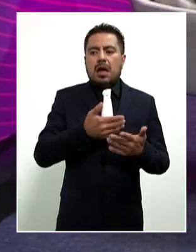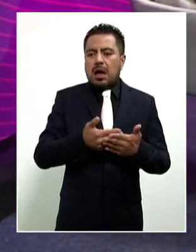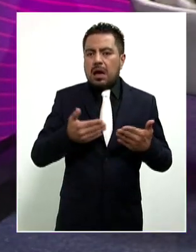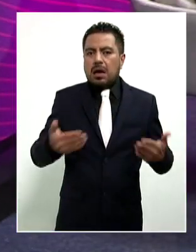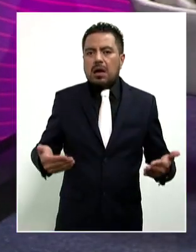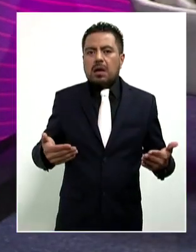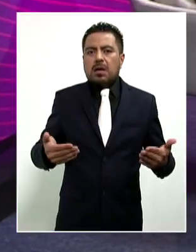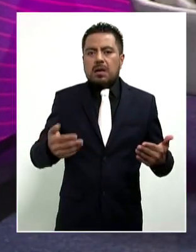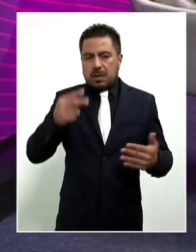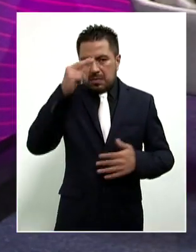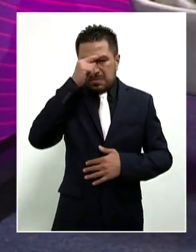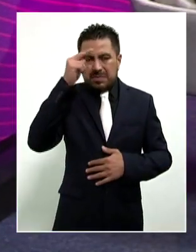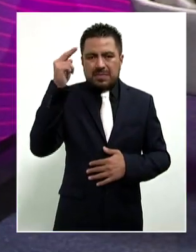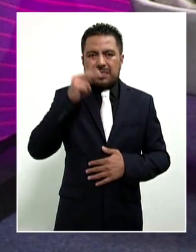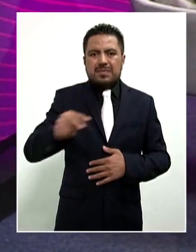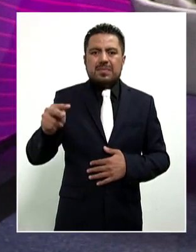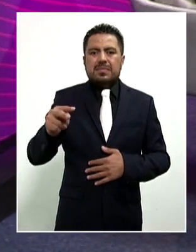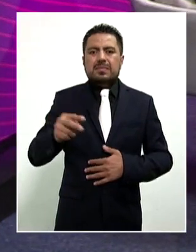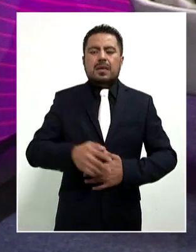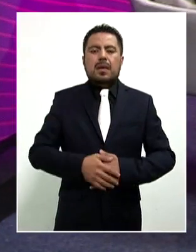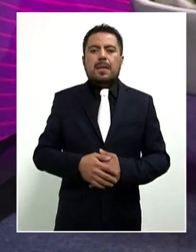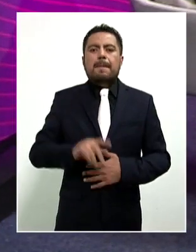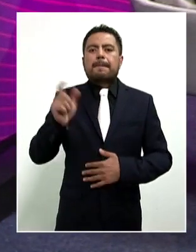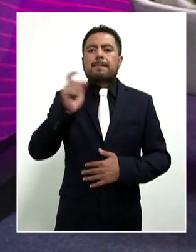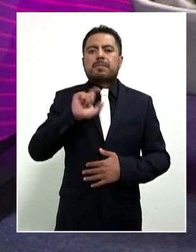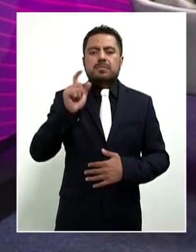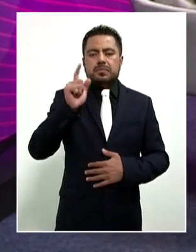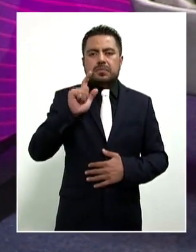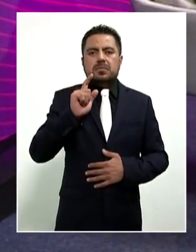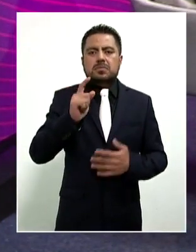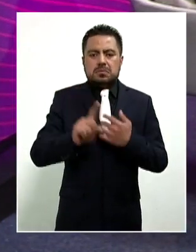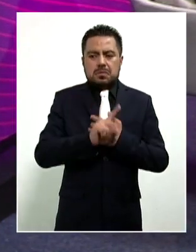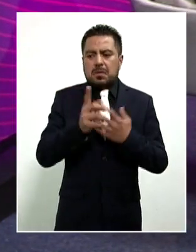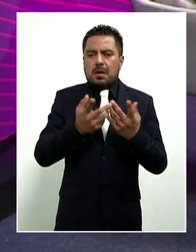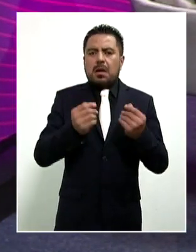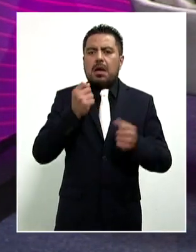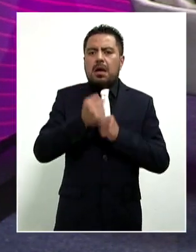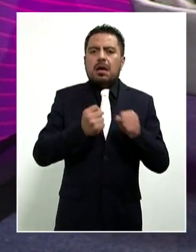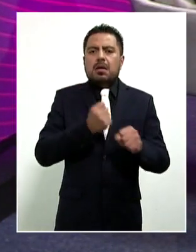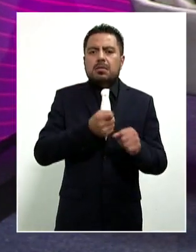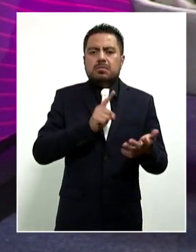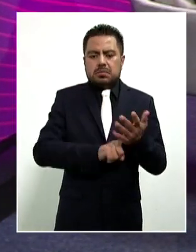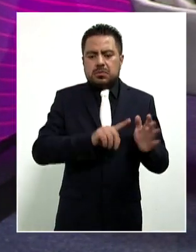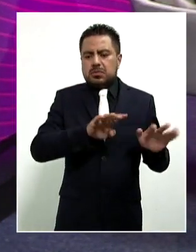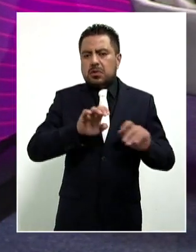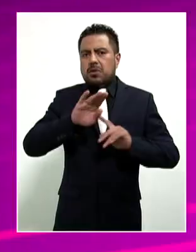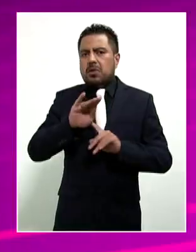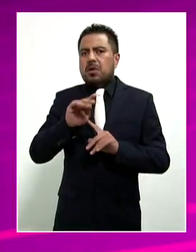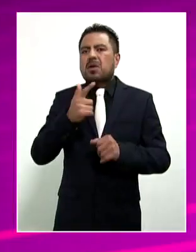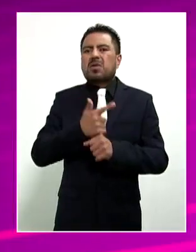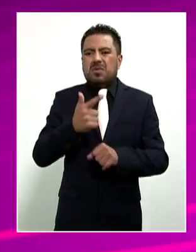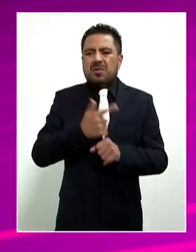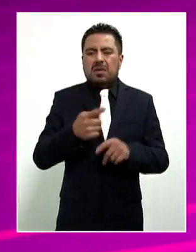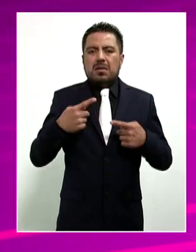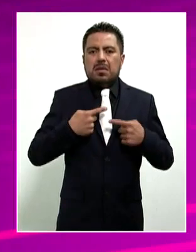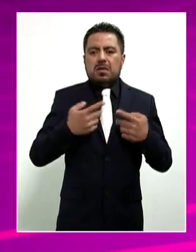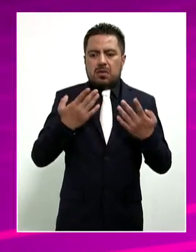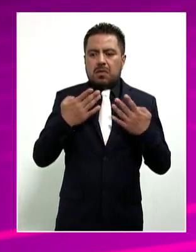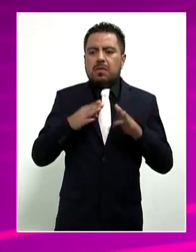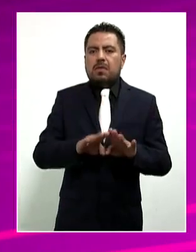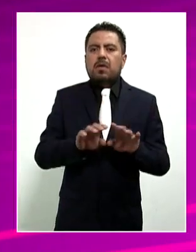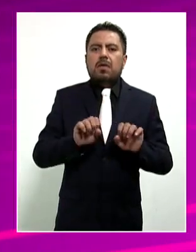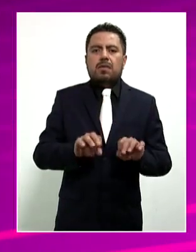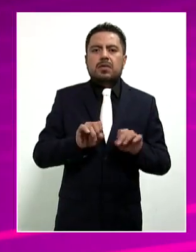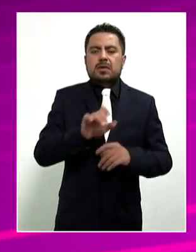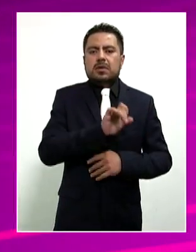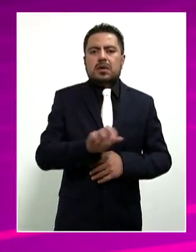caso de México, cuando se resolvió en los años 90 la situación de los guatemaltecos, cerramos la oficina en